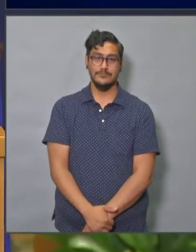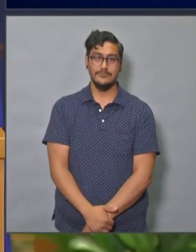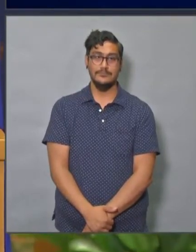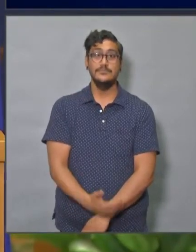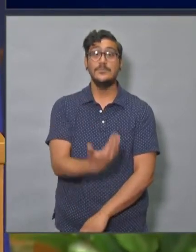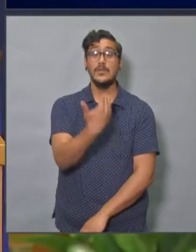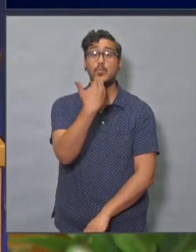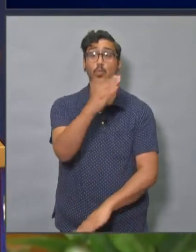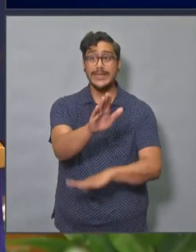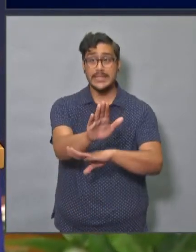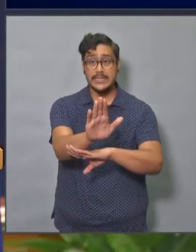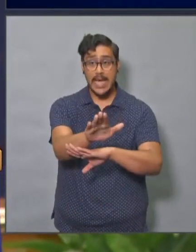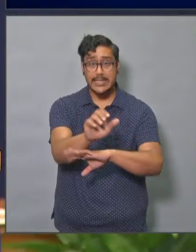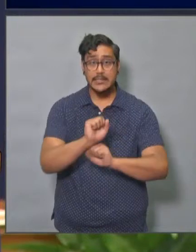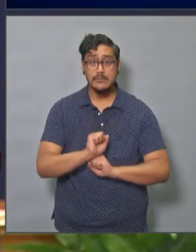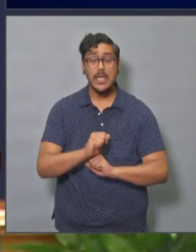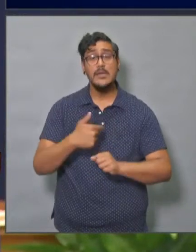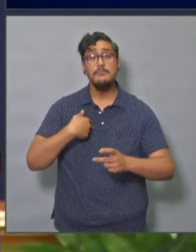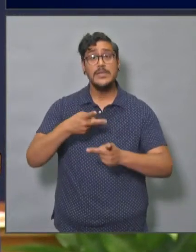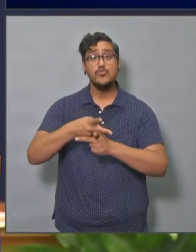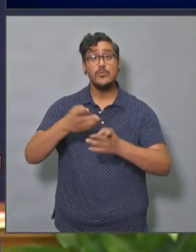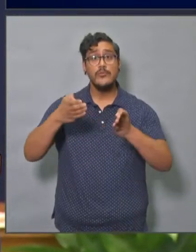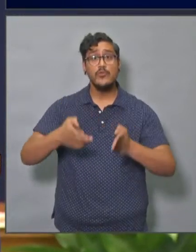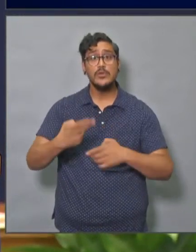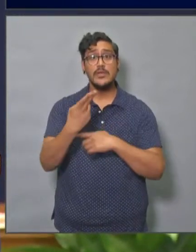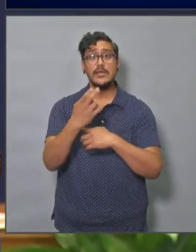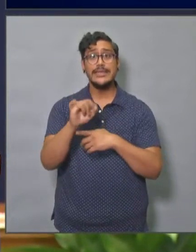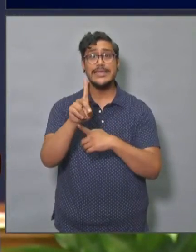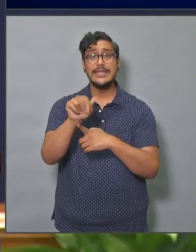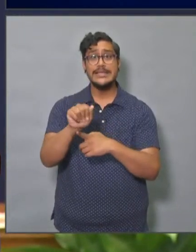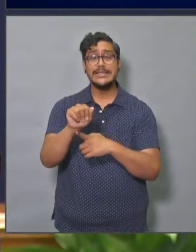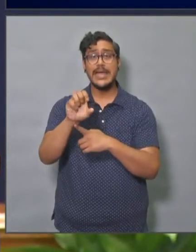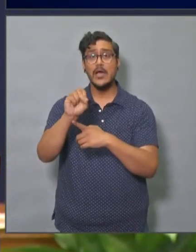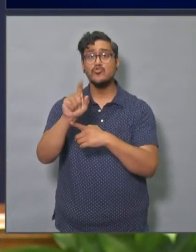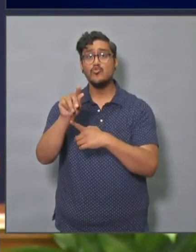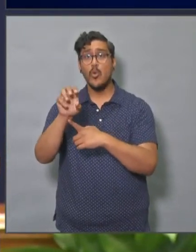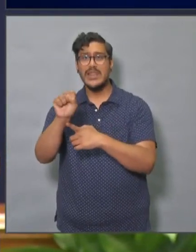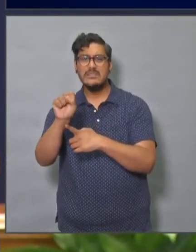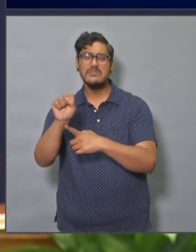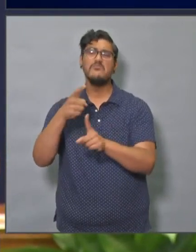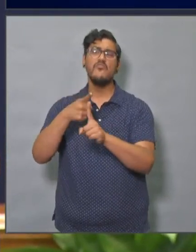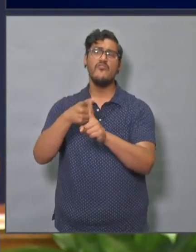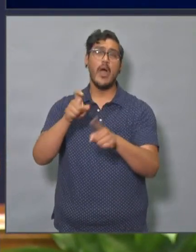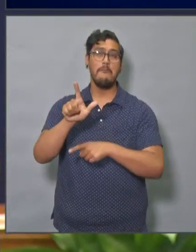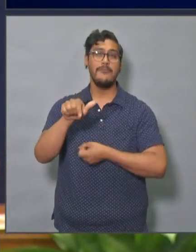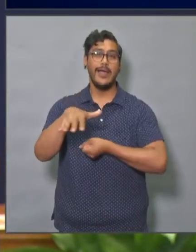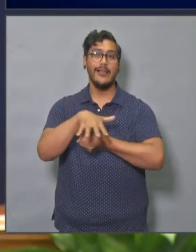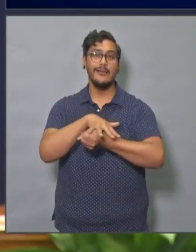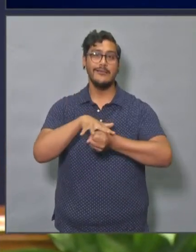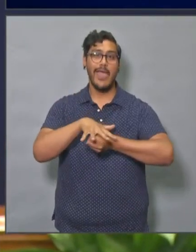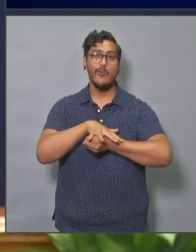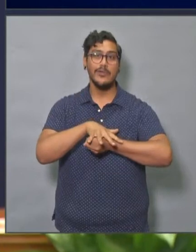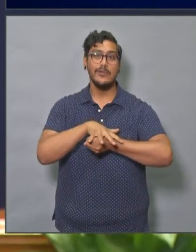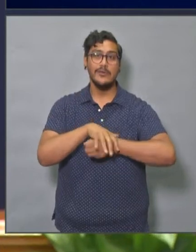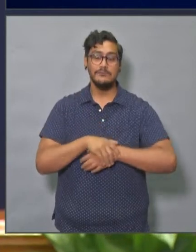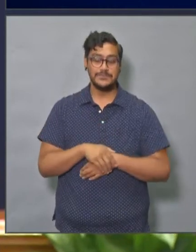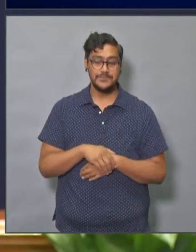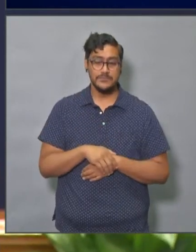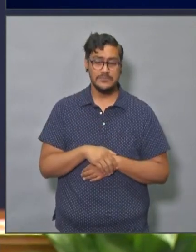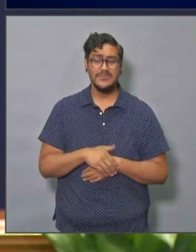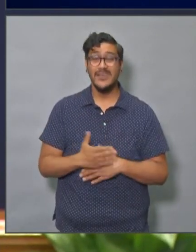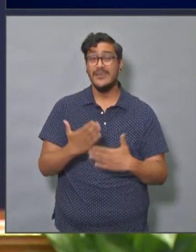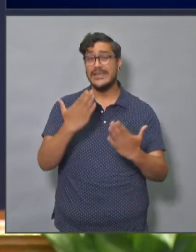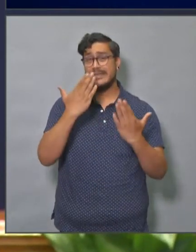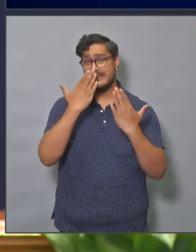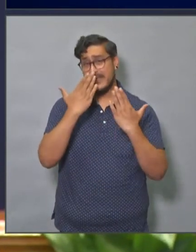Buenas tardes. Soy la supervisora Hilda Solis, representando el Condado de Los Ángeles. Gracias hoy día